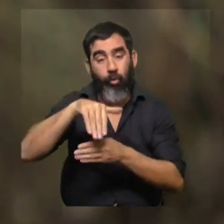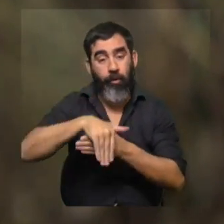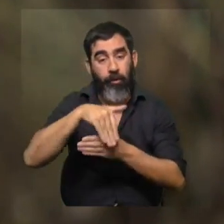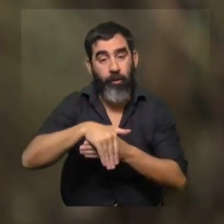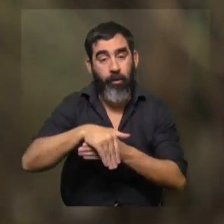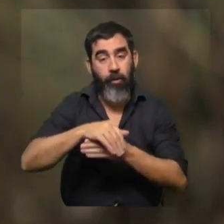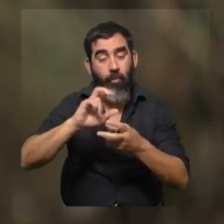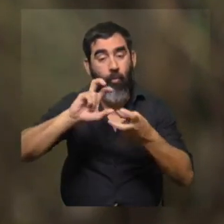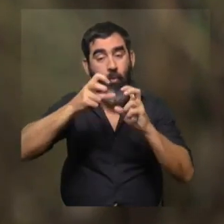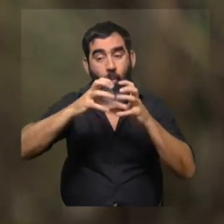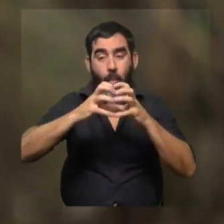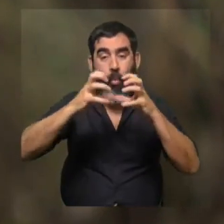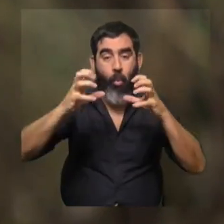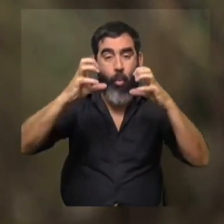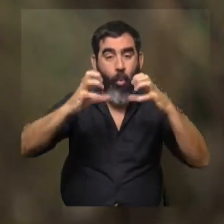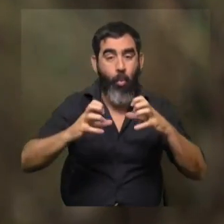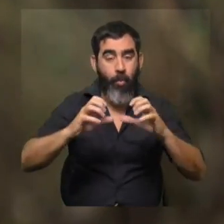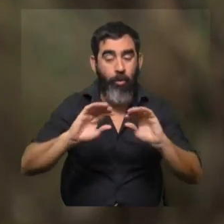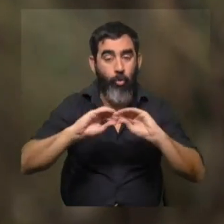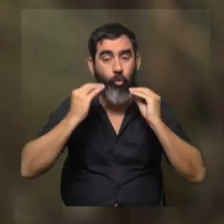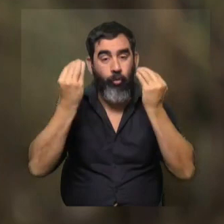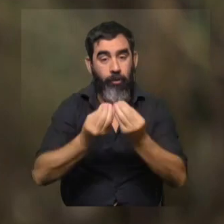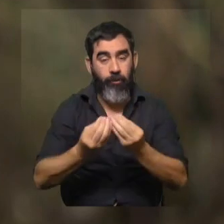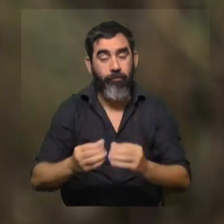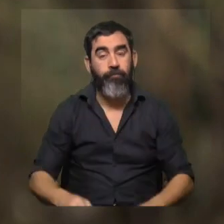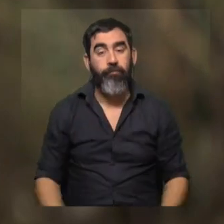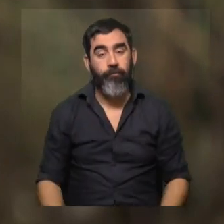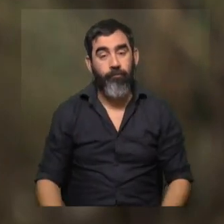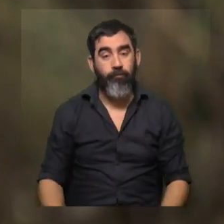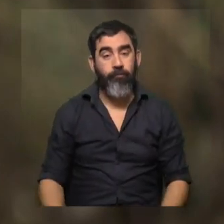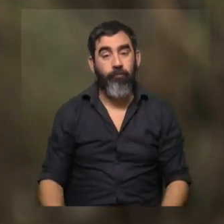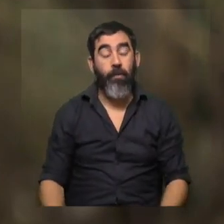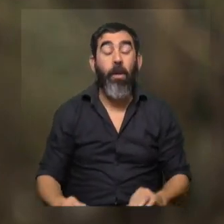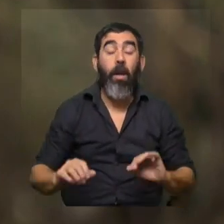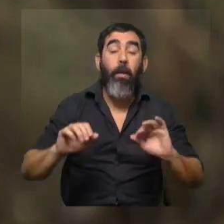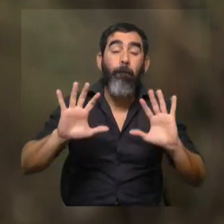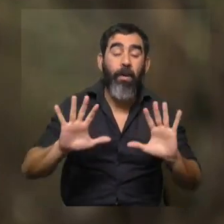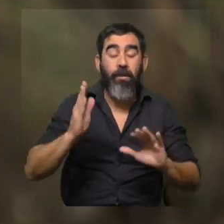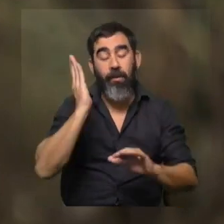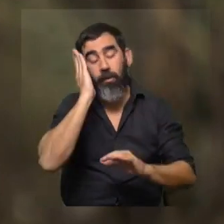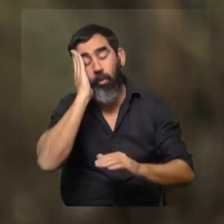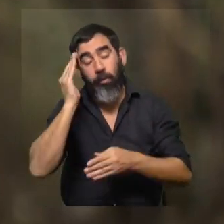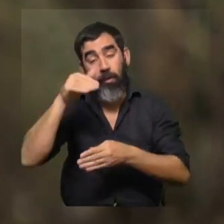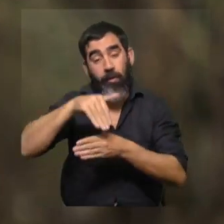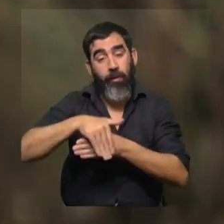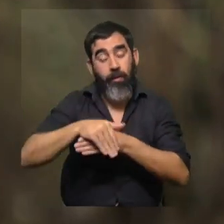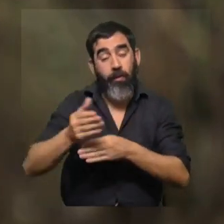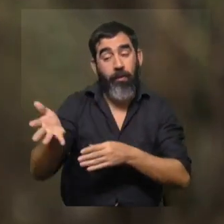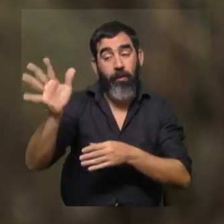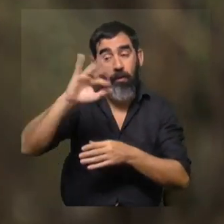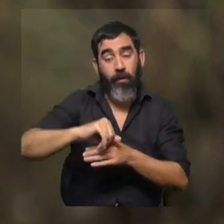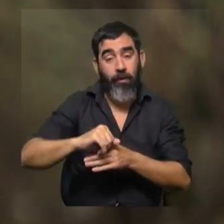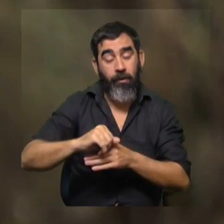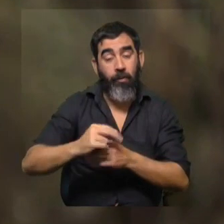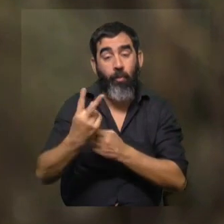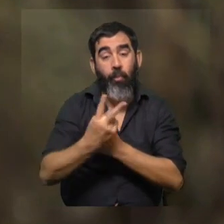volumen cerebral total. Esto de alguna manera lo que nos querría decir es que tal vez la siesta frecuente estaría de alguna manera protegiendo